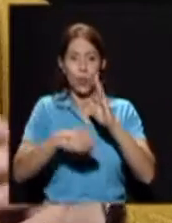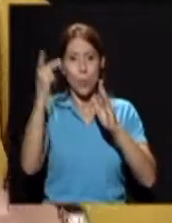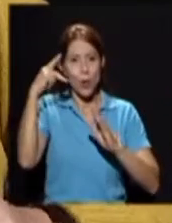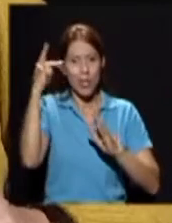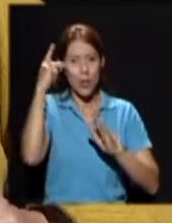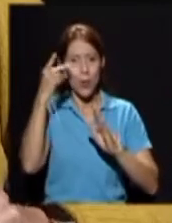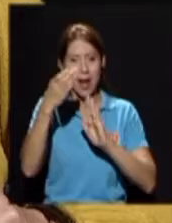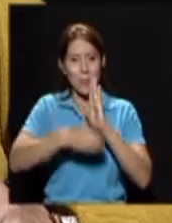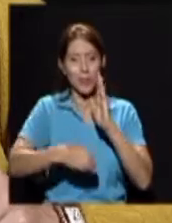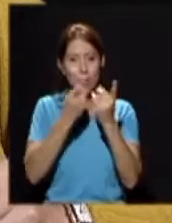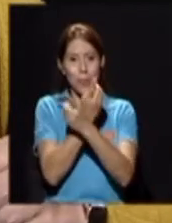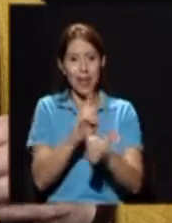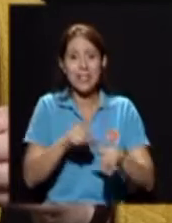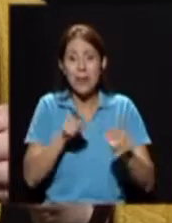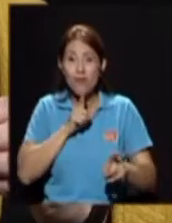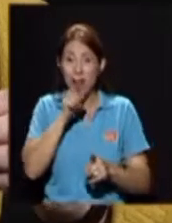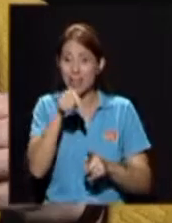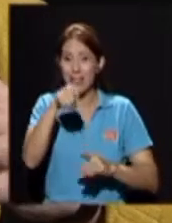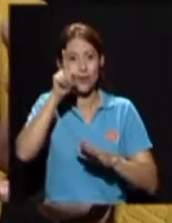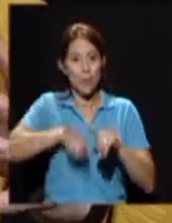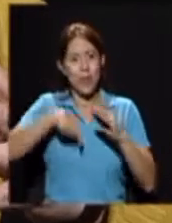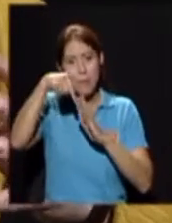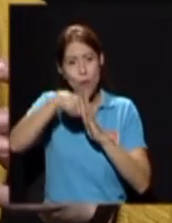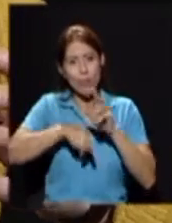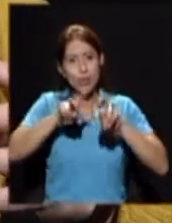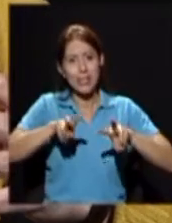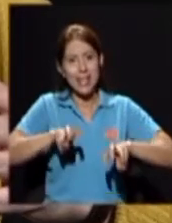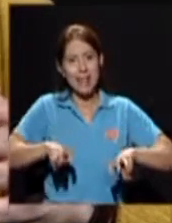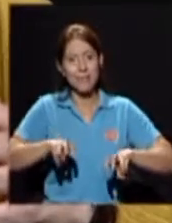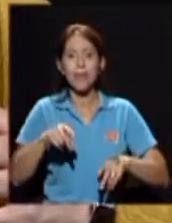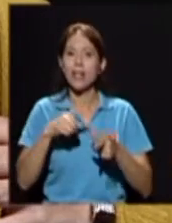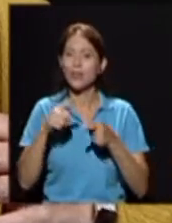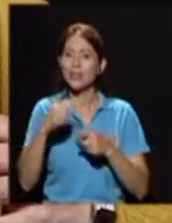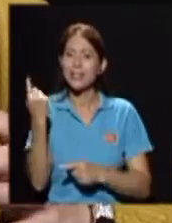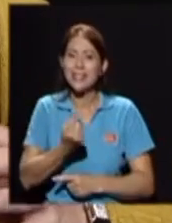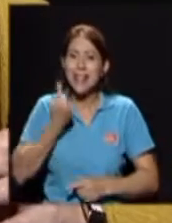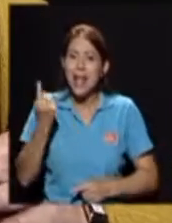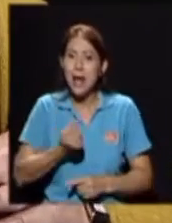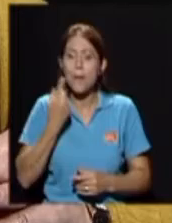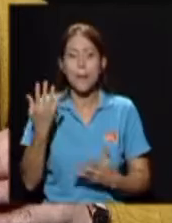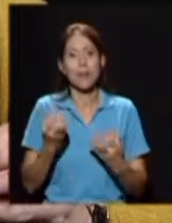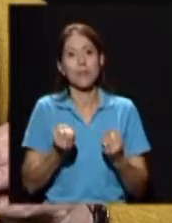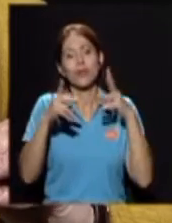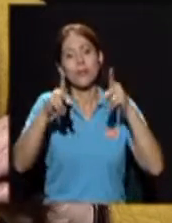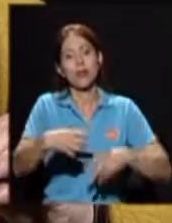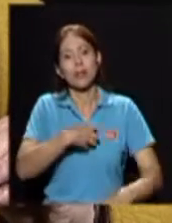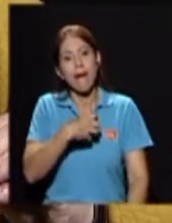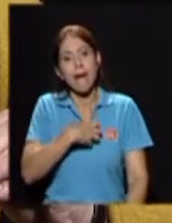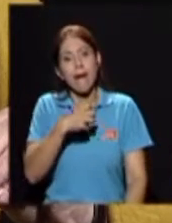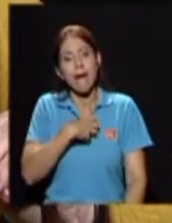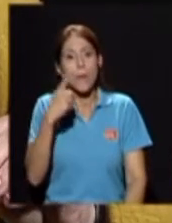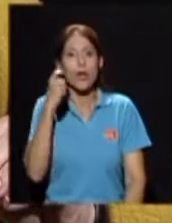no teníamos tanto espacio para profundizar. Así que siempre había sido como una queja que nos centrábamos mucho en un análisis